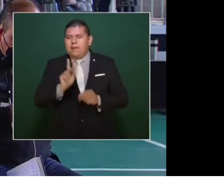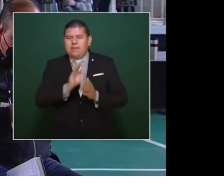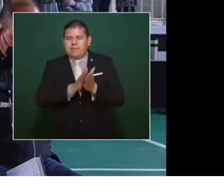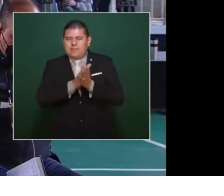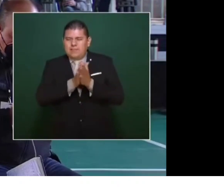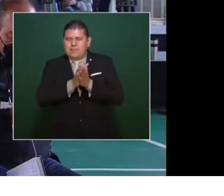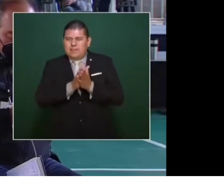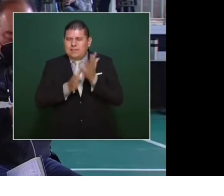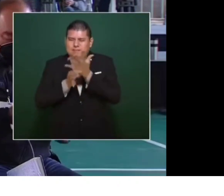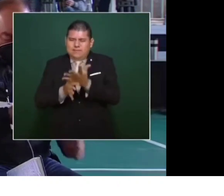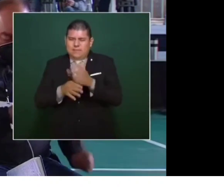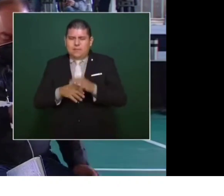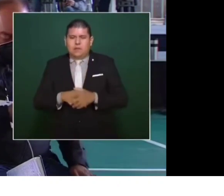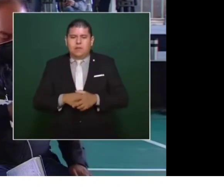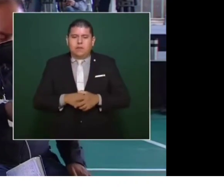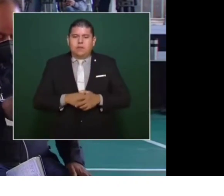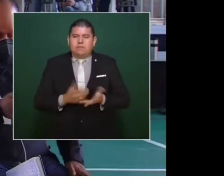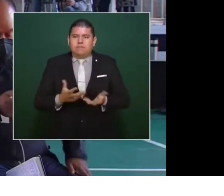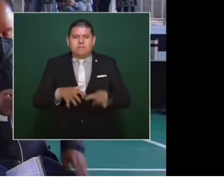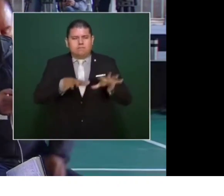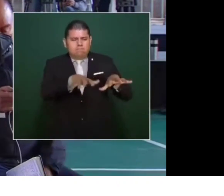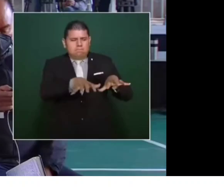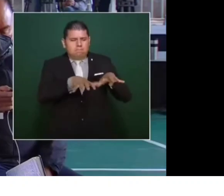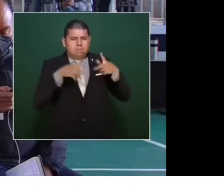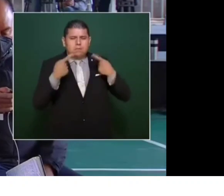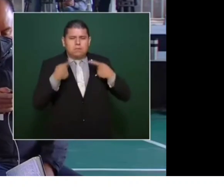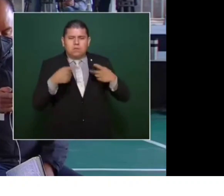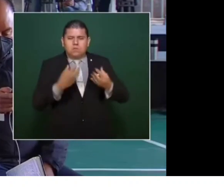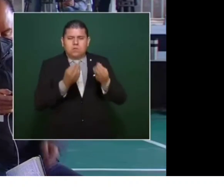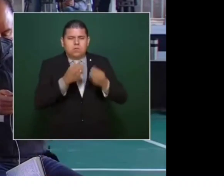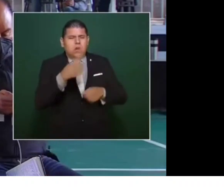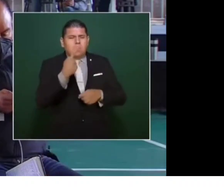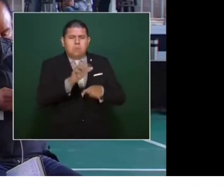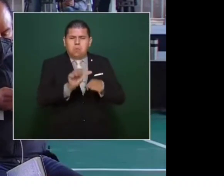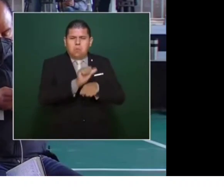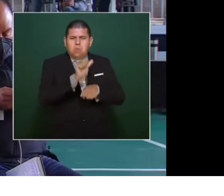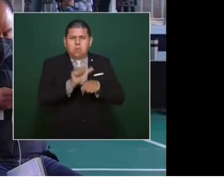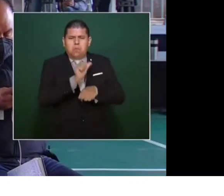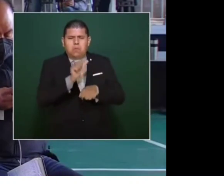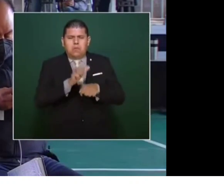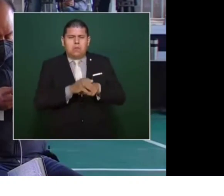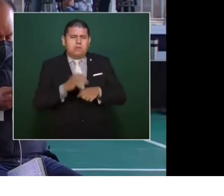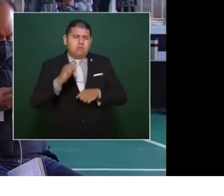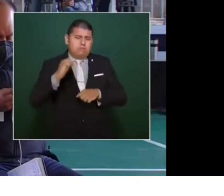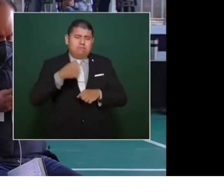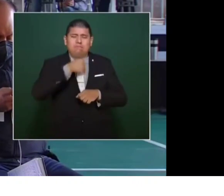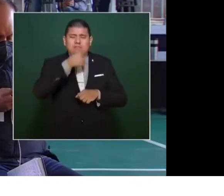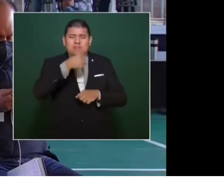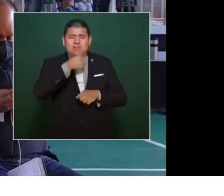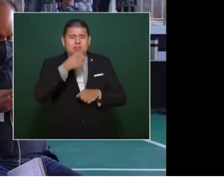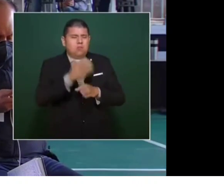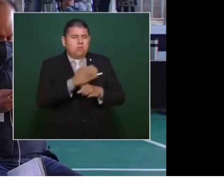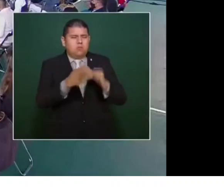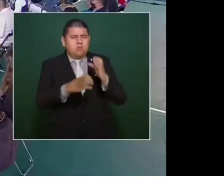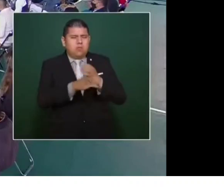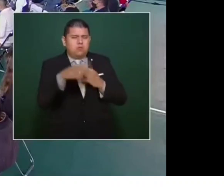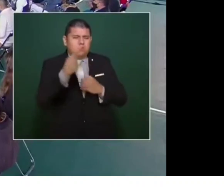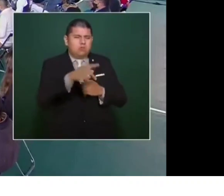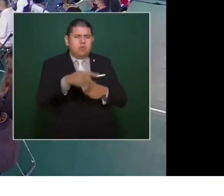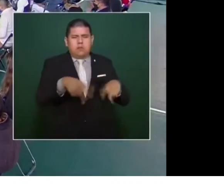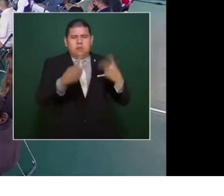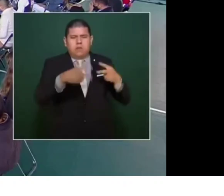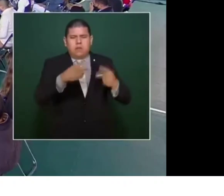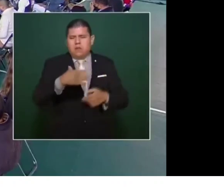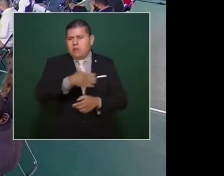nosotros tenemos nuestra audiencia, que tiene pues sus camionetitas, muchas veces muy viejas, en las que comercializan sus productos del campo aquí